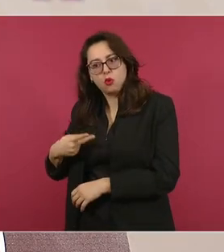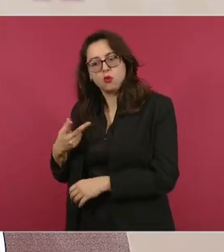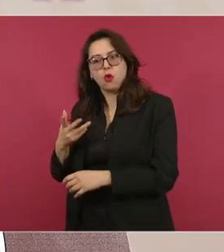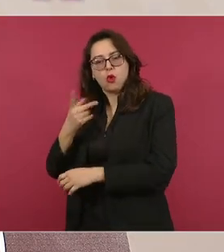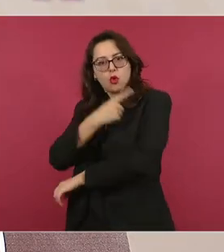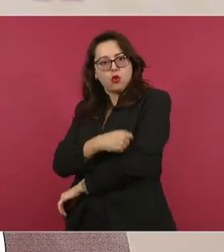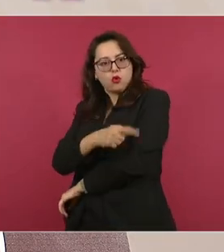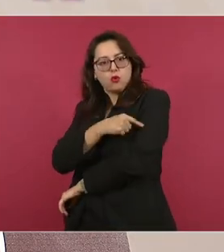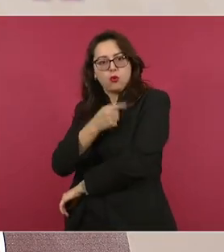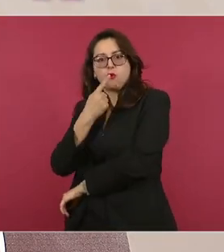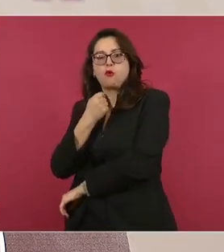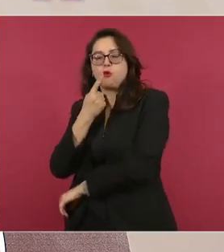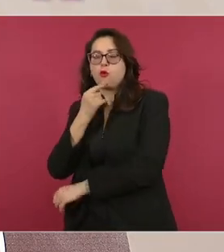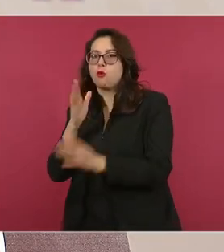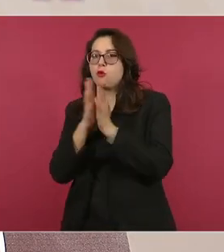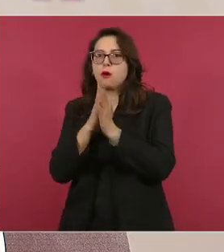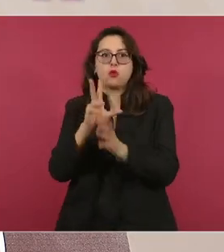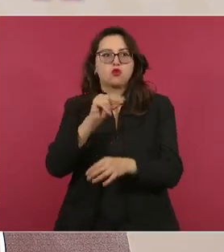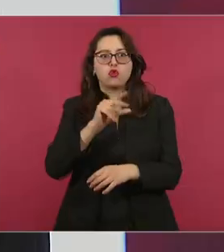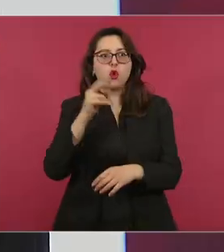con la entrega y recepción de apoyos.